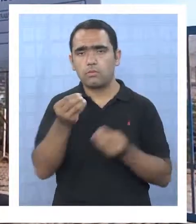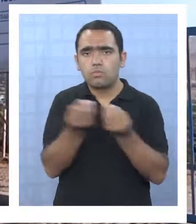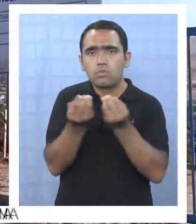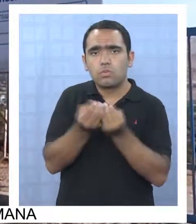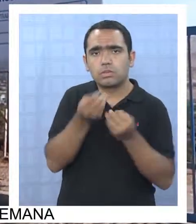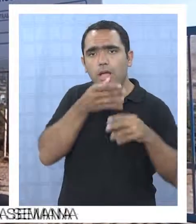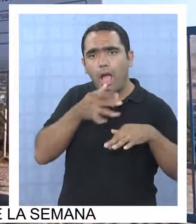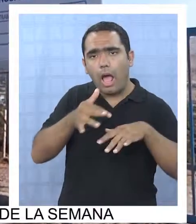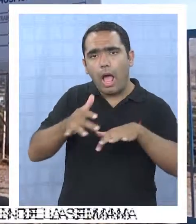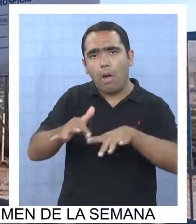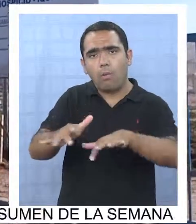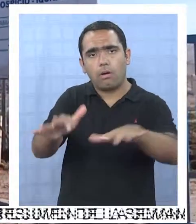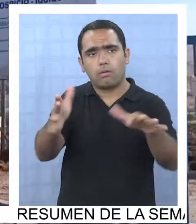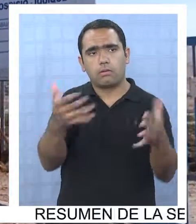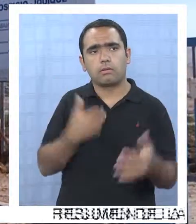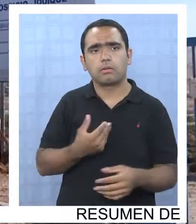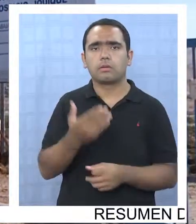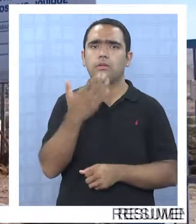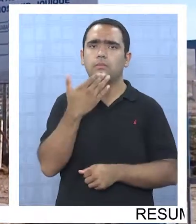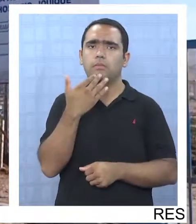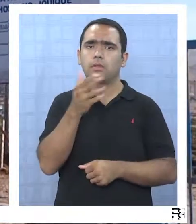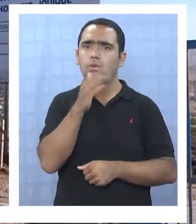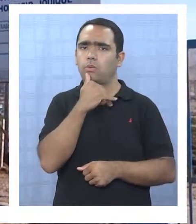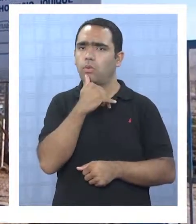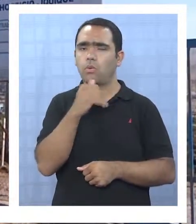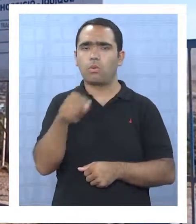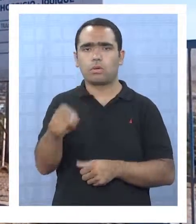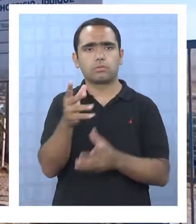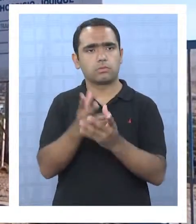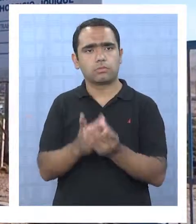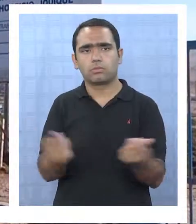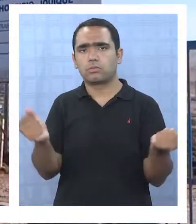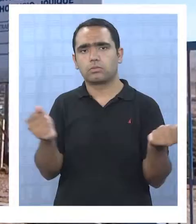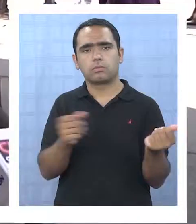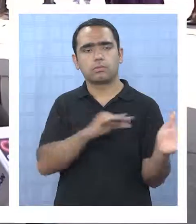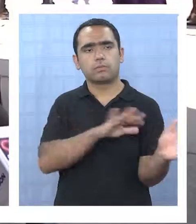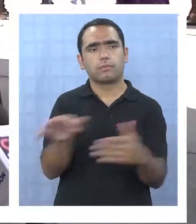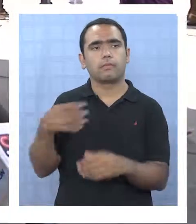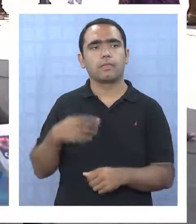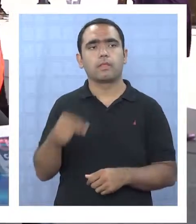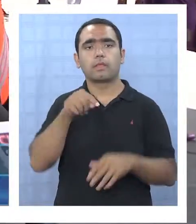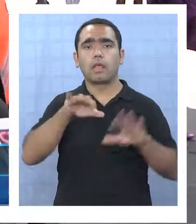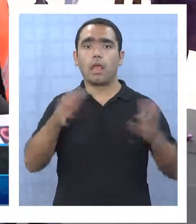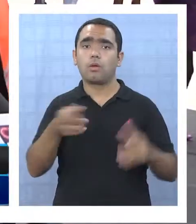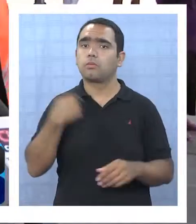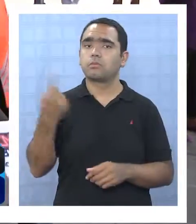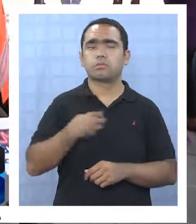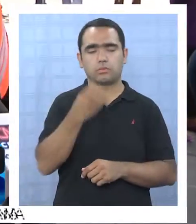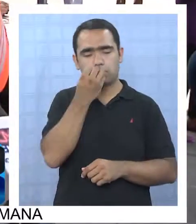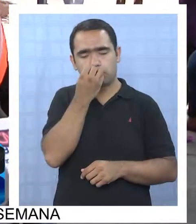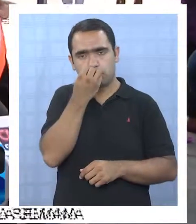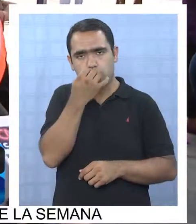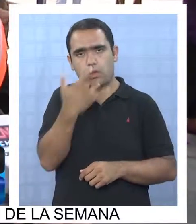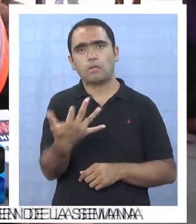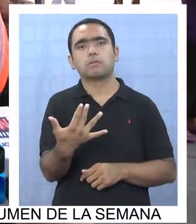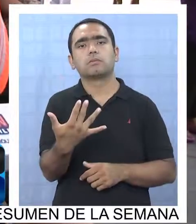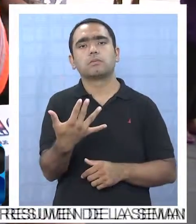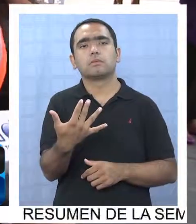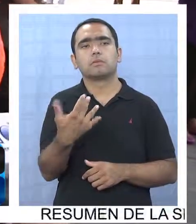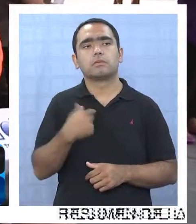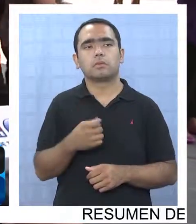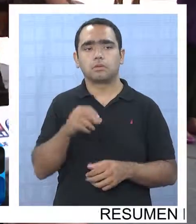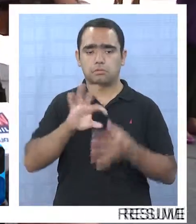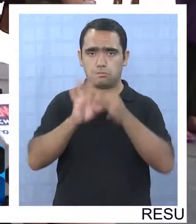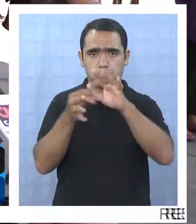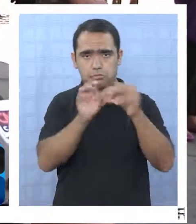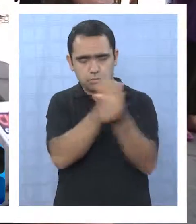que reciclar, tampoco creo que la están ni siquiera reciclando. En estos momentos vamos a empezar una huelga de hambre y si es necesario nos vamos a